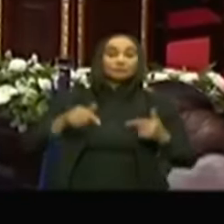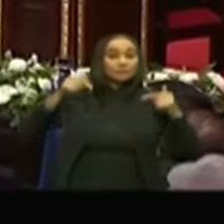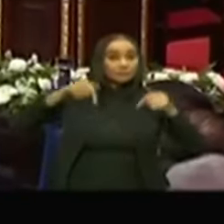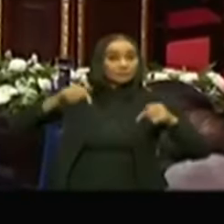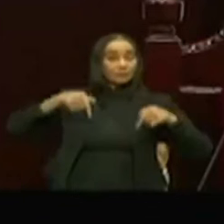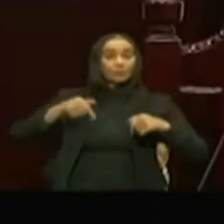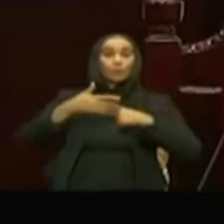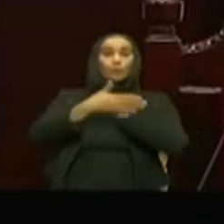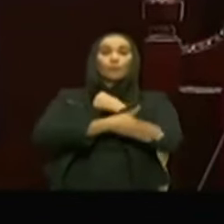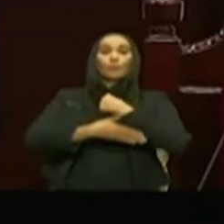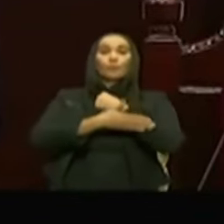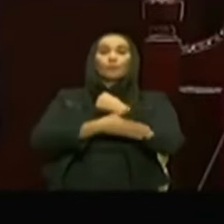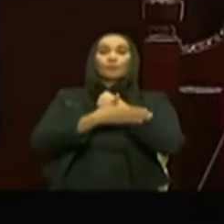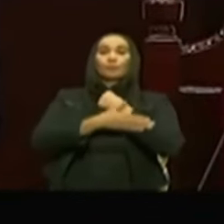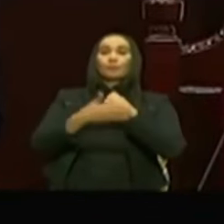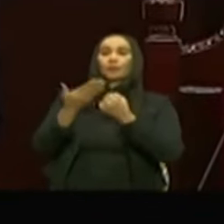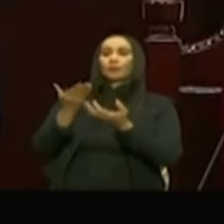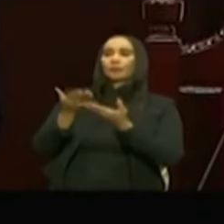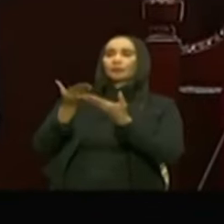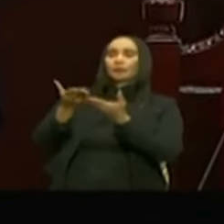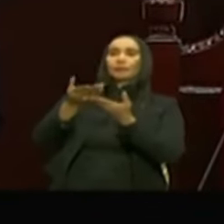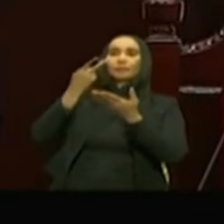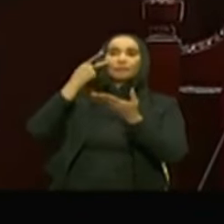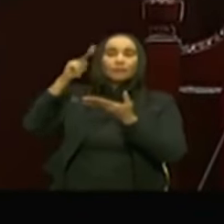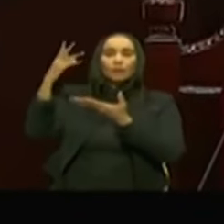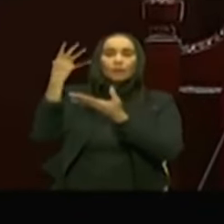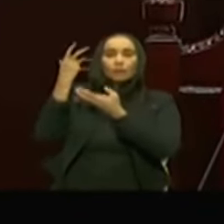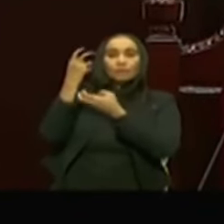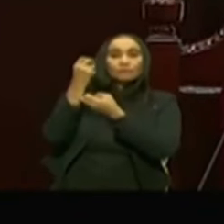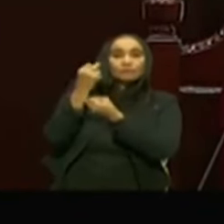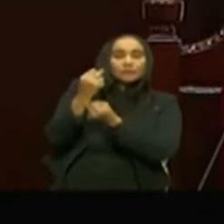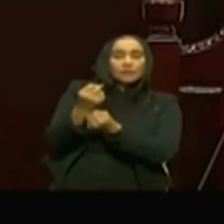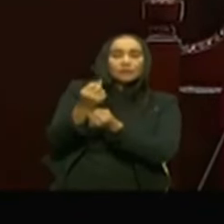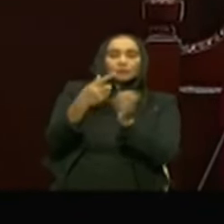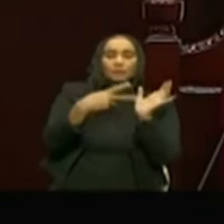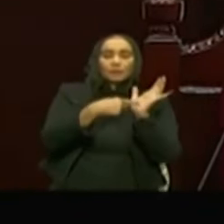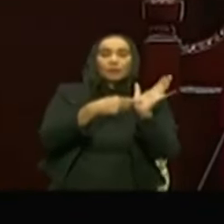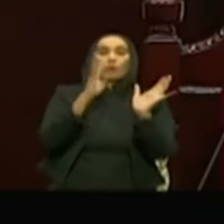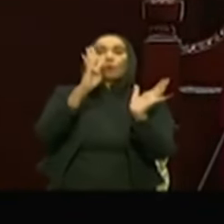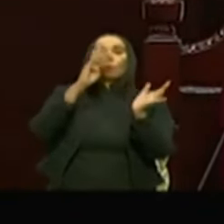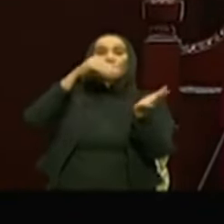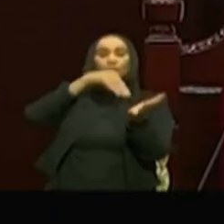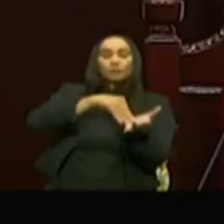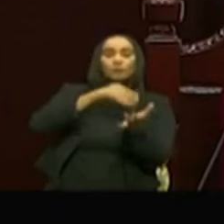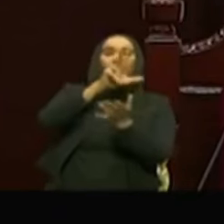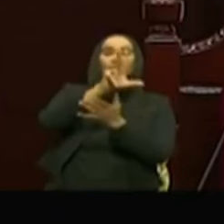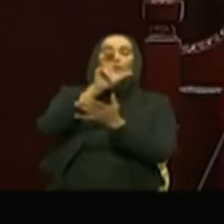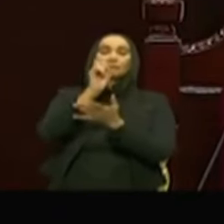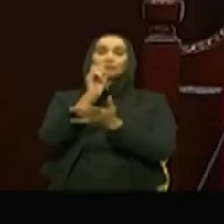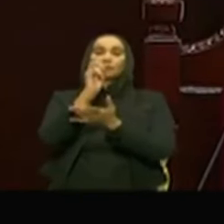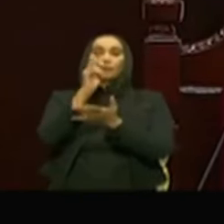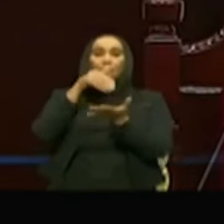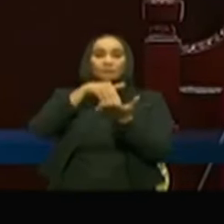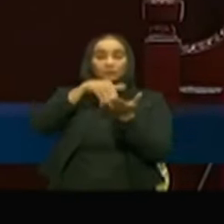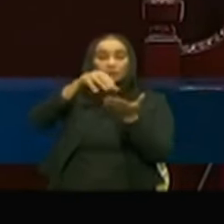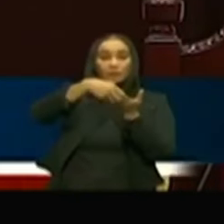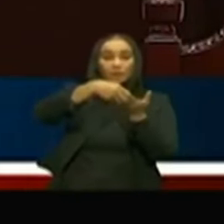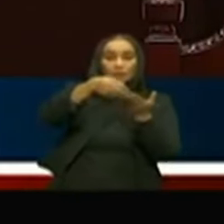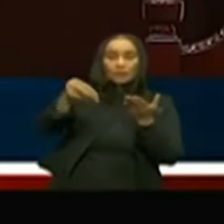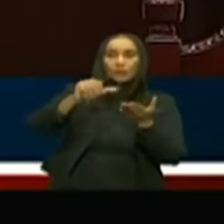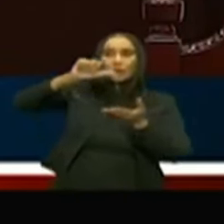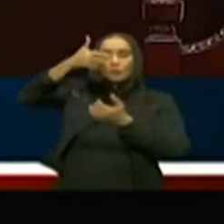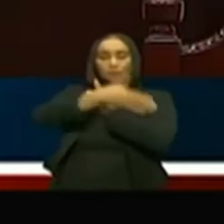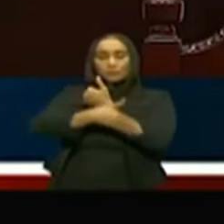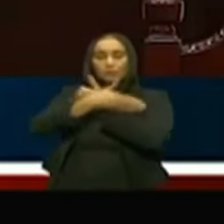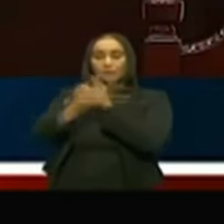y somos un país que inspira confianza, como lo demuestran los 4.381 millones de dólares de inversión